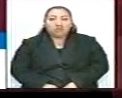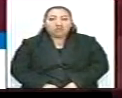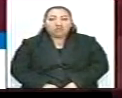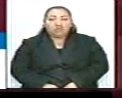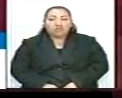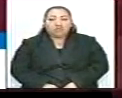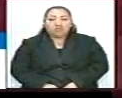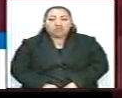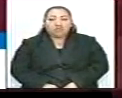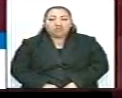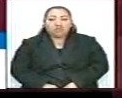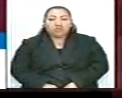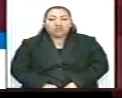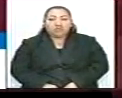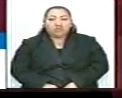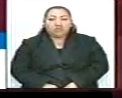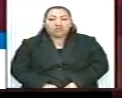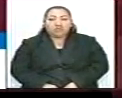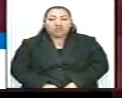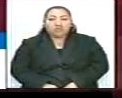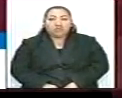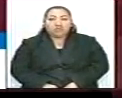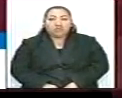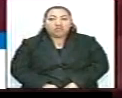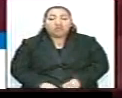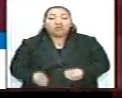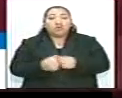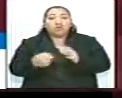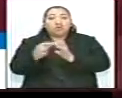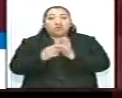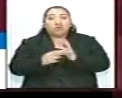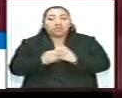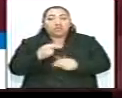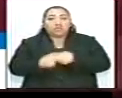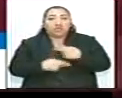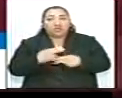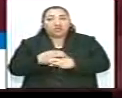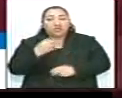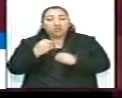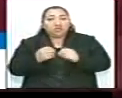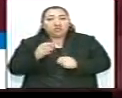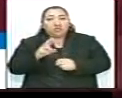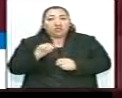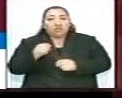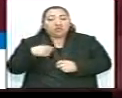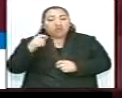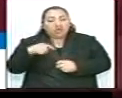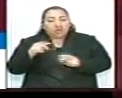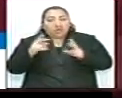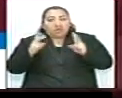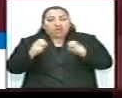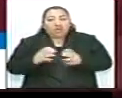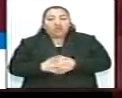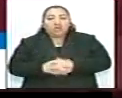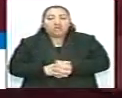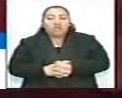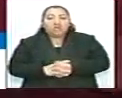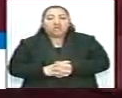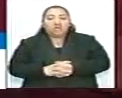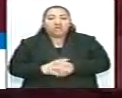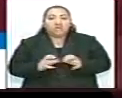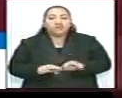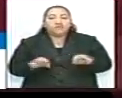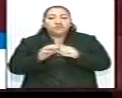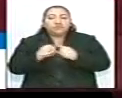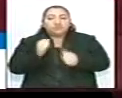de saneamiento en el ámbito rural, principalmente la programación que está haciendo el Programa Nacional de Saneamiento Rural, requiere que este tema sea priorizado